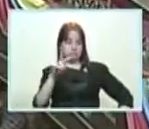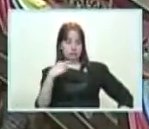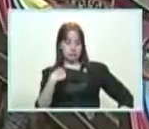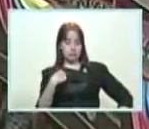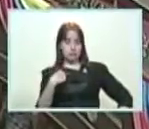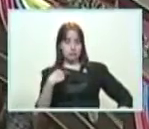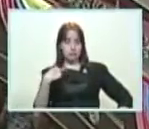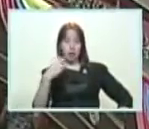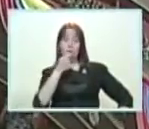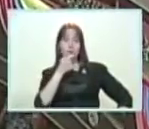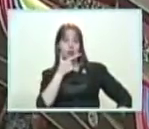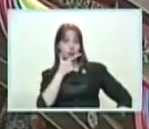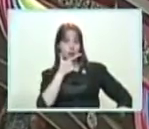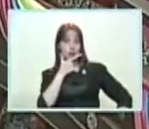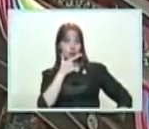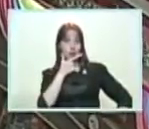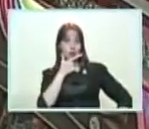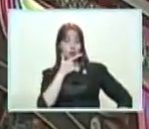Bello.